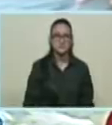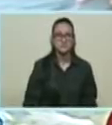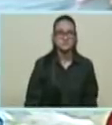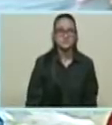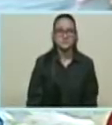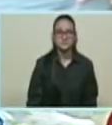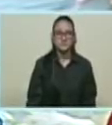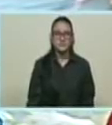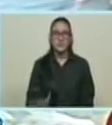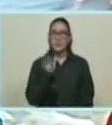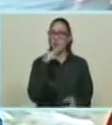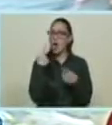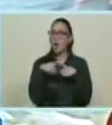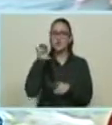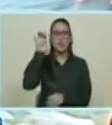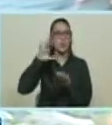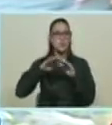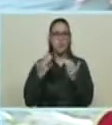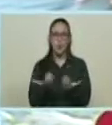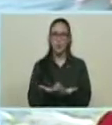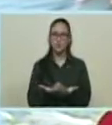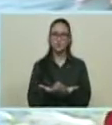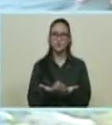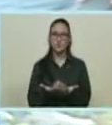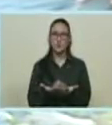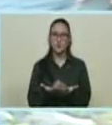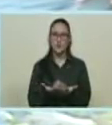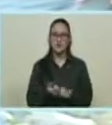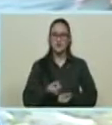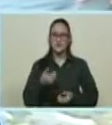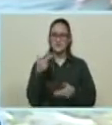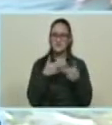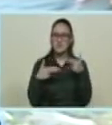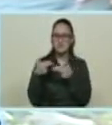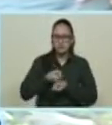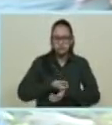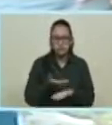no hay un país en el mundo que haya construido y entregado a su pueblo